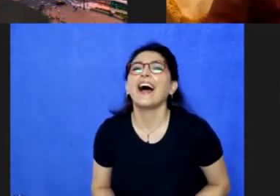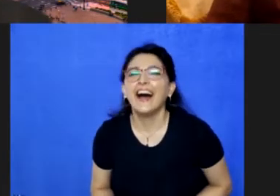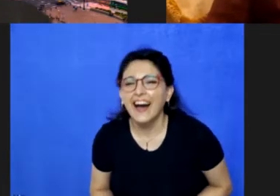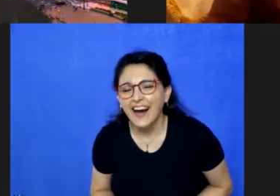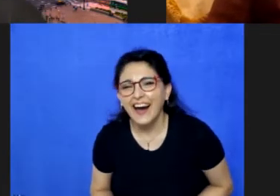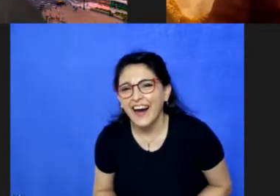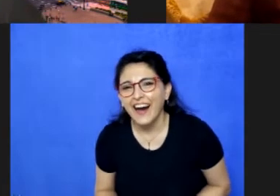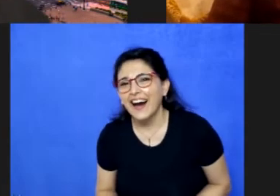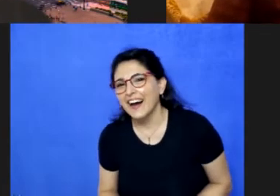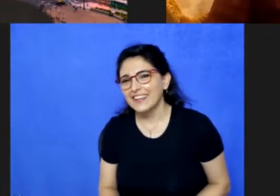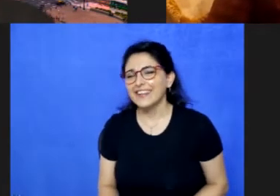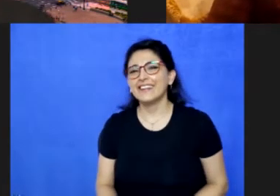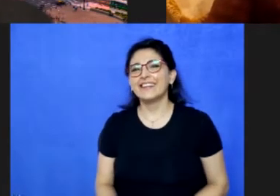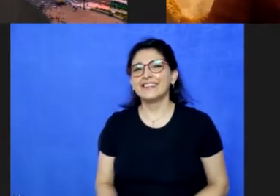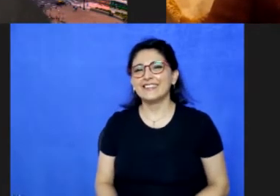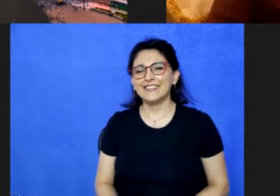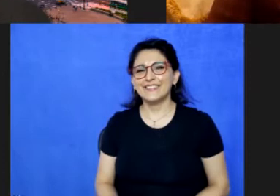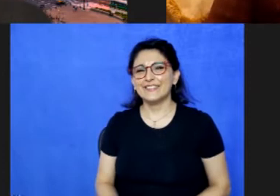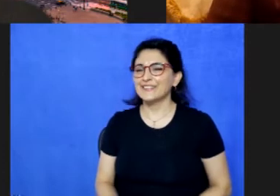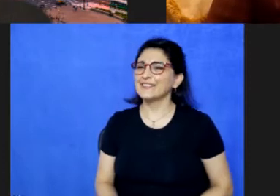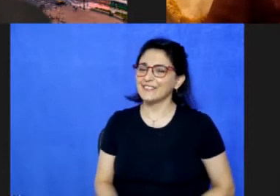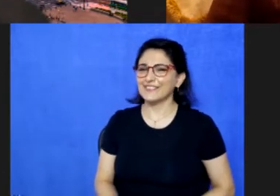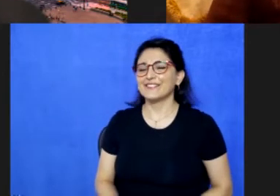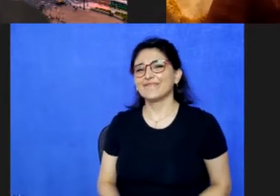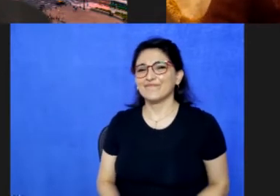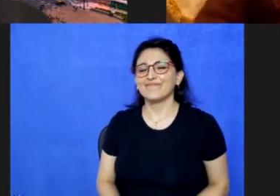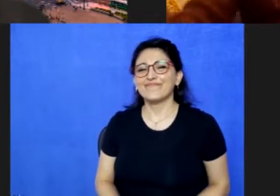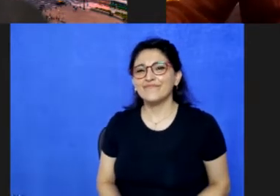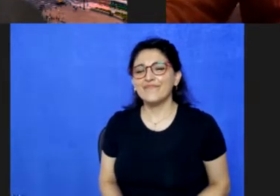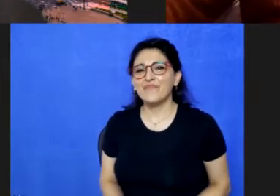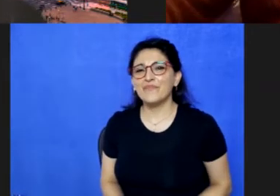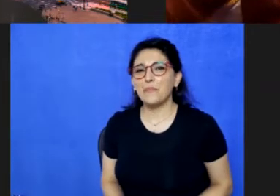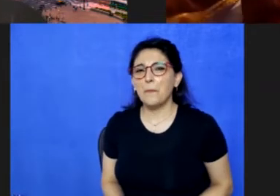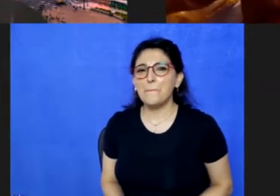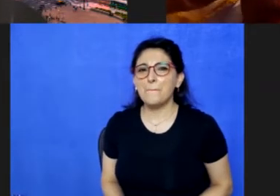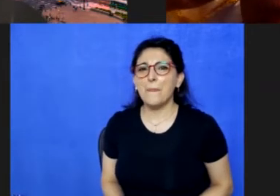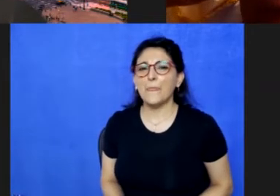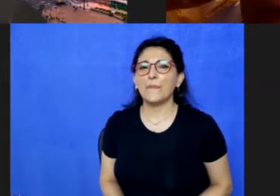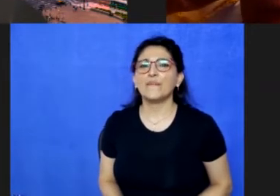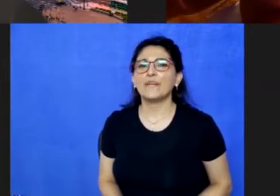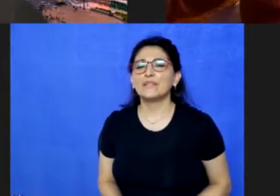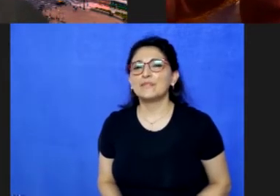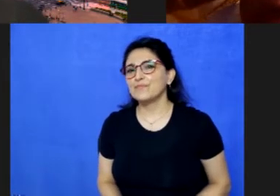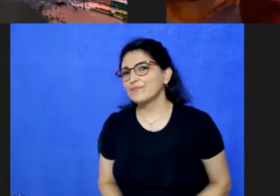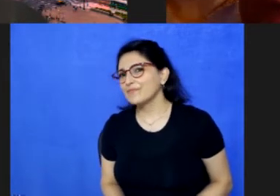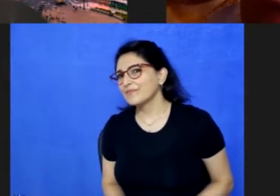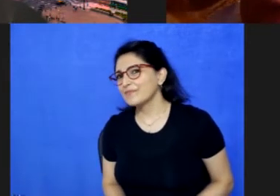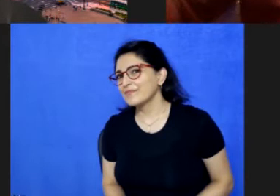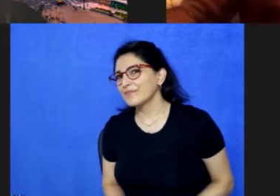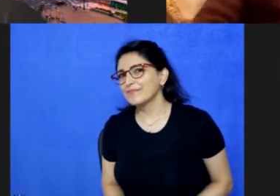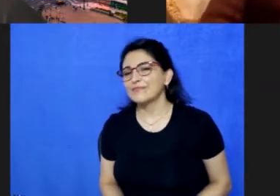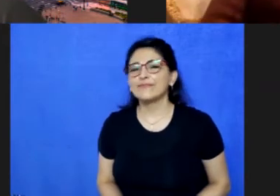porque la gente no está acostumbrada a los tiempos, puede ser que ponían un sartén en el fuego con un poco de aceite,